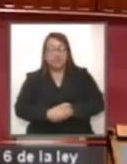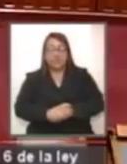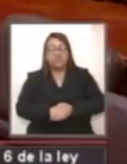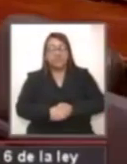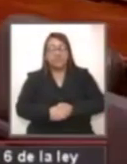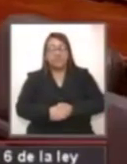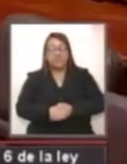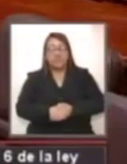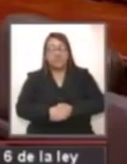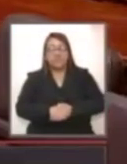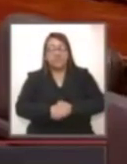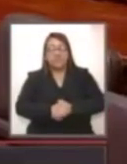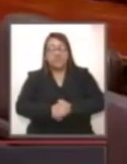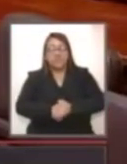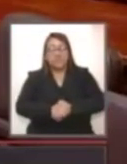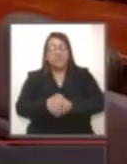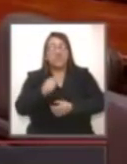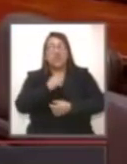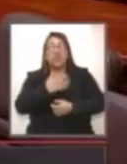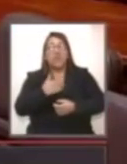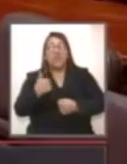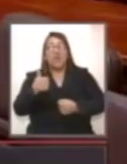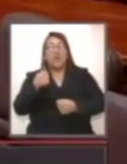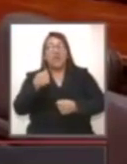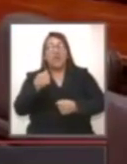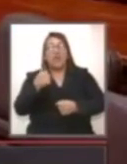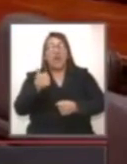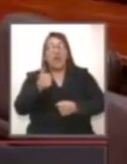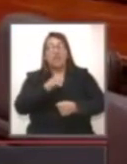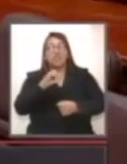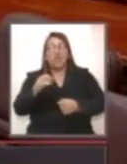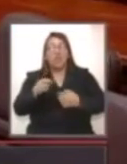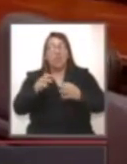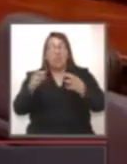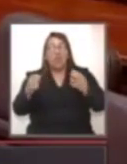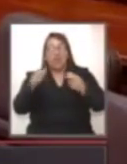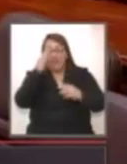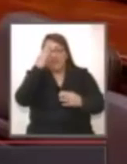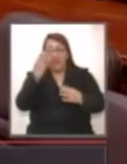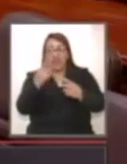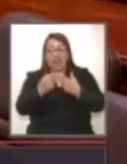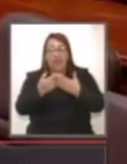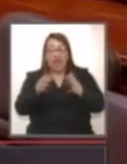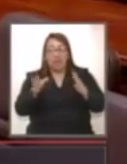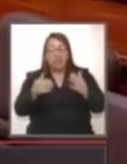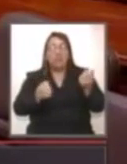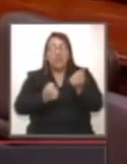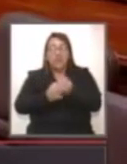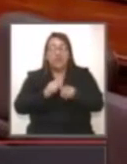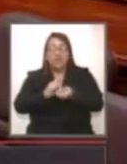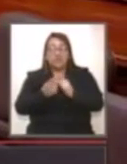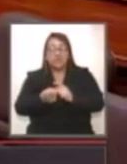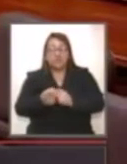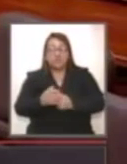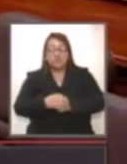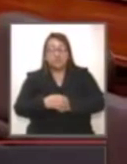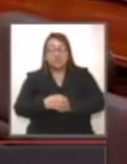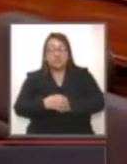Corita Lescano. Señor presidente, Acción Popular Frente Amplio va a apoyar la insistencia para la derogatoria del